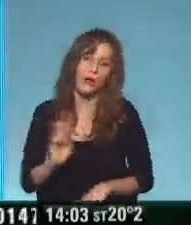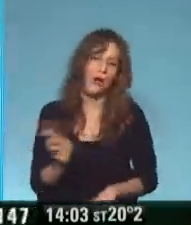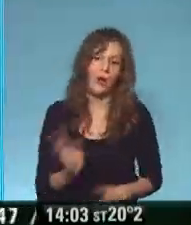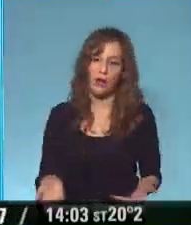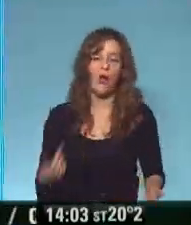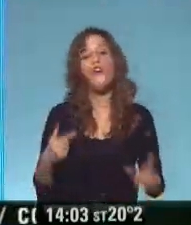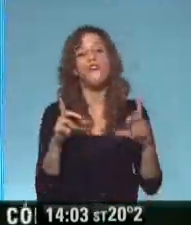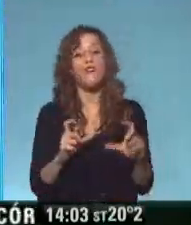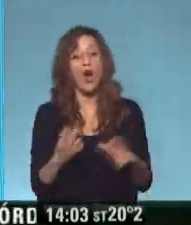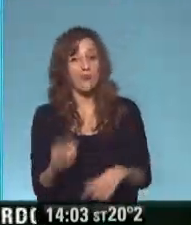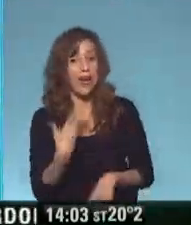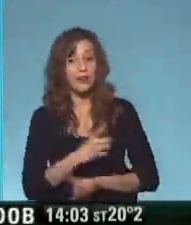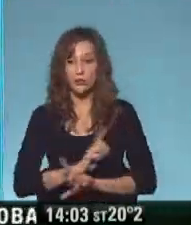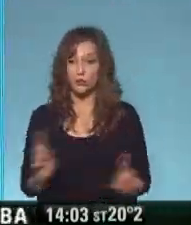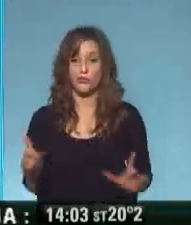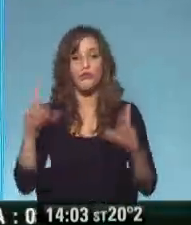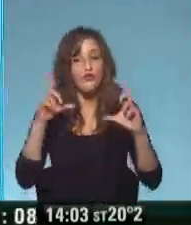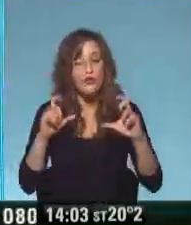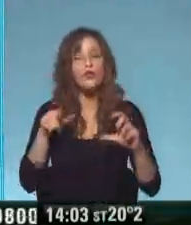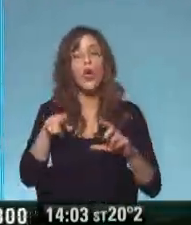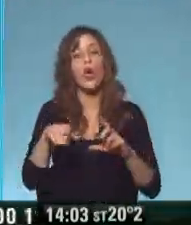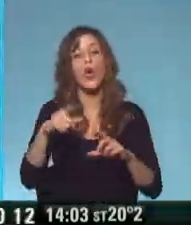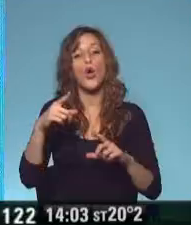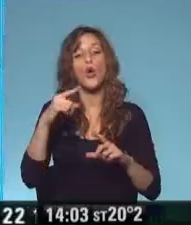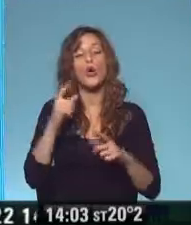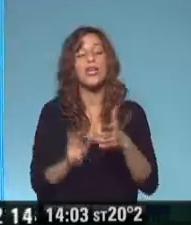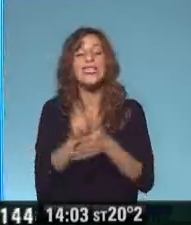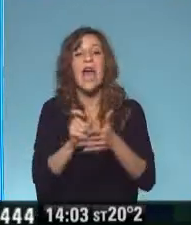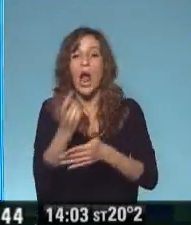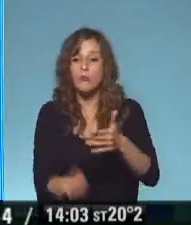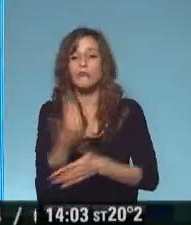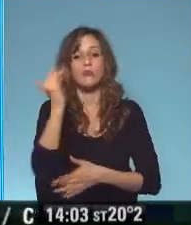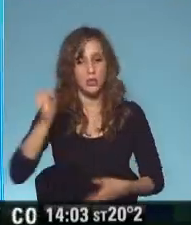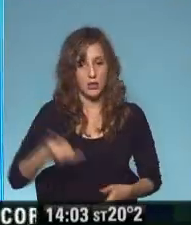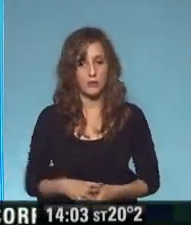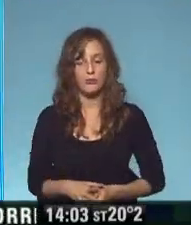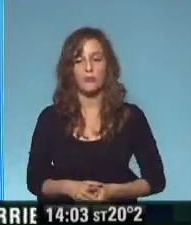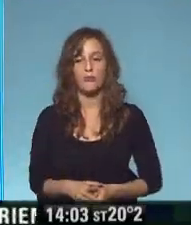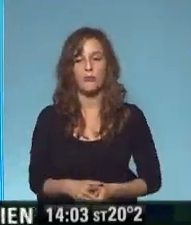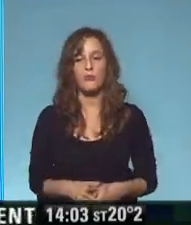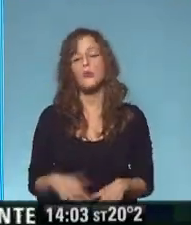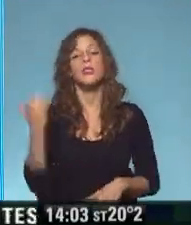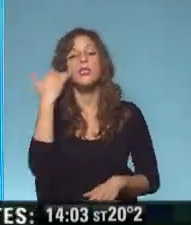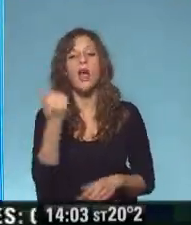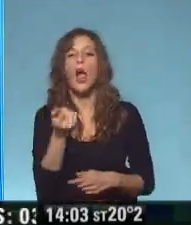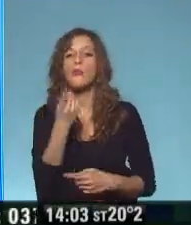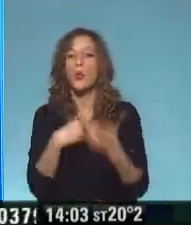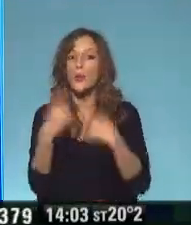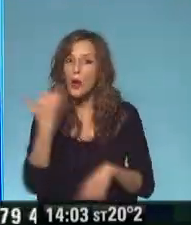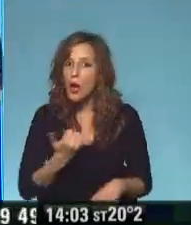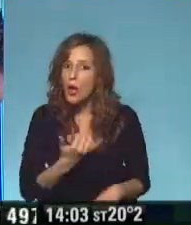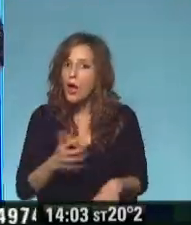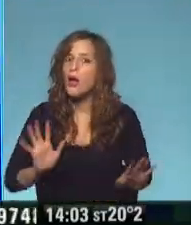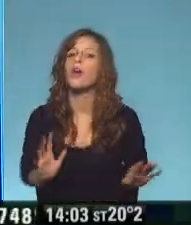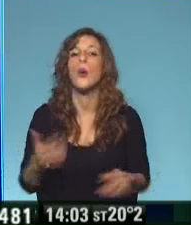no, las fotos van por las redes. Sí. ¿Qué éxito las fotos que tuvimos? Bueno, ayer. Ya tenemos preguntas. A ver. Tenemos preguntas y acá vamos a responder